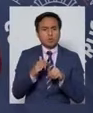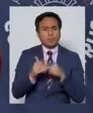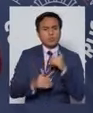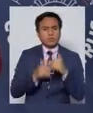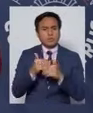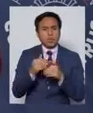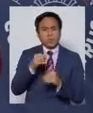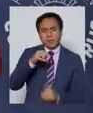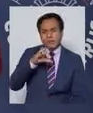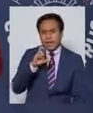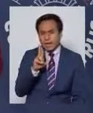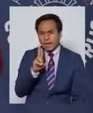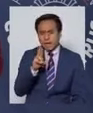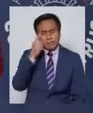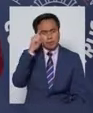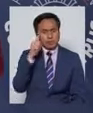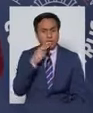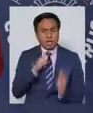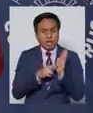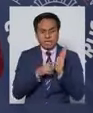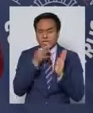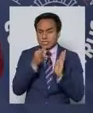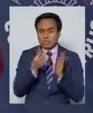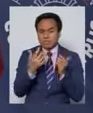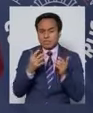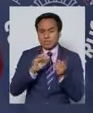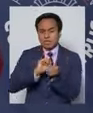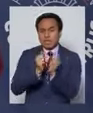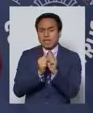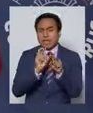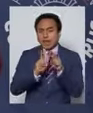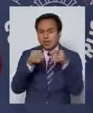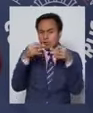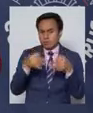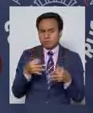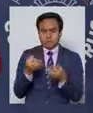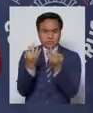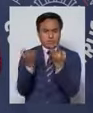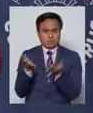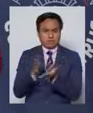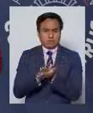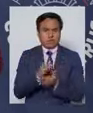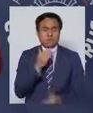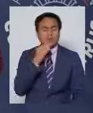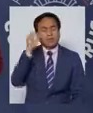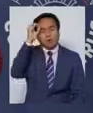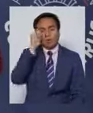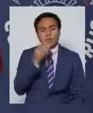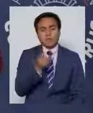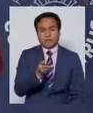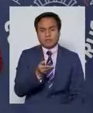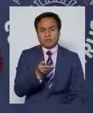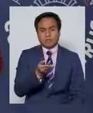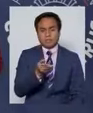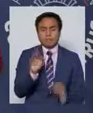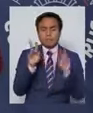de PCR, la carta dice que es crucial la corrección de estas cifras y quería saber qué opinaban